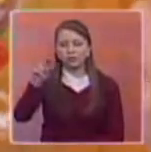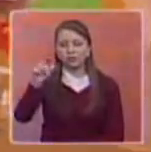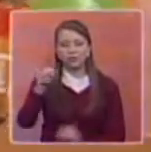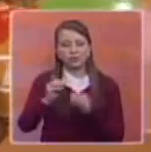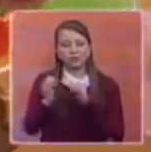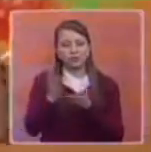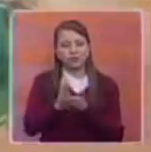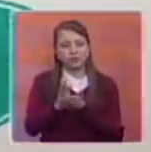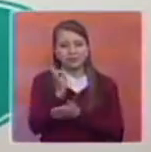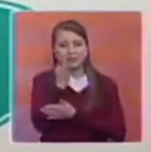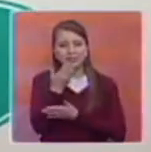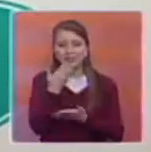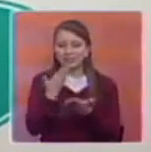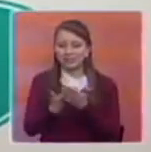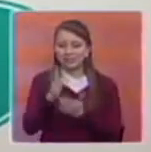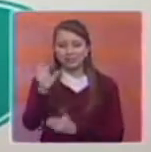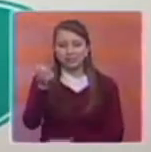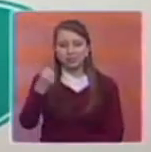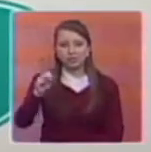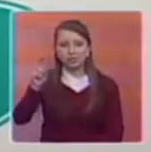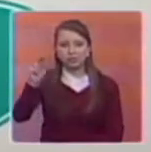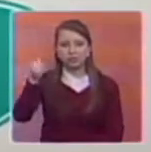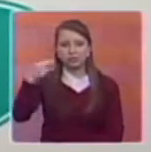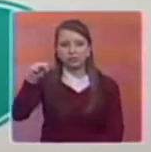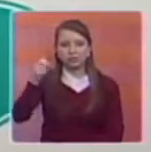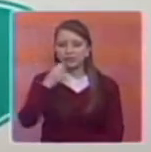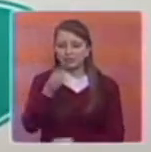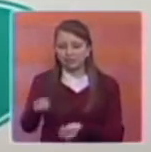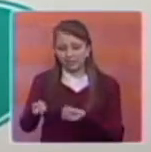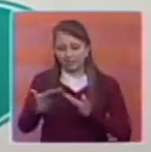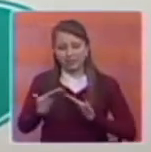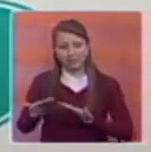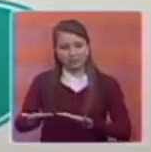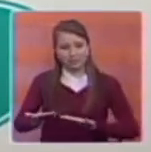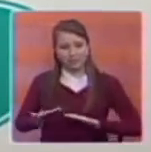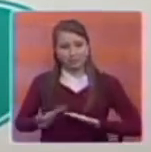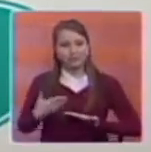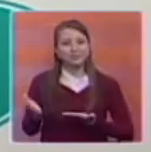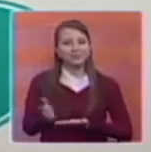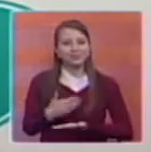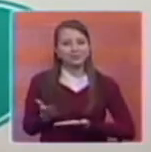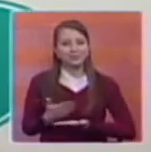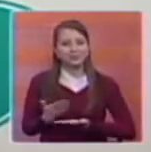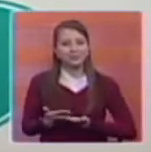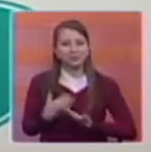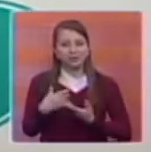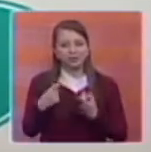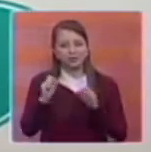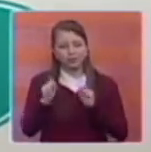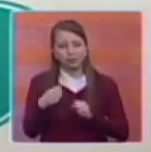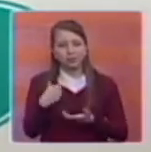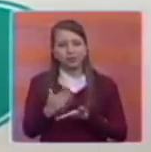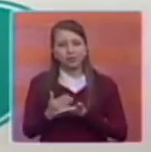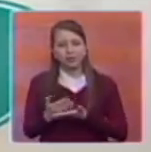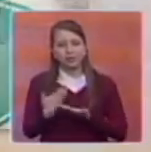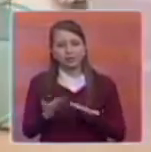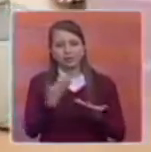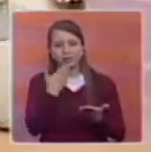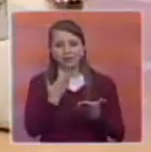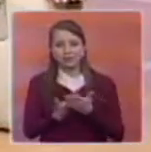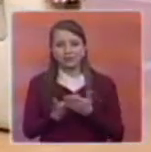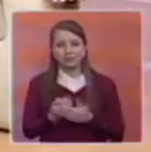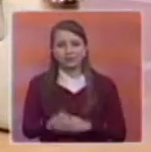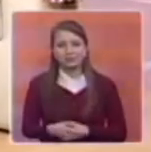ustedes. Gracias, Susana, porque se tomó la molestia de enviar el recetario para que yo lo pueda recibir.